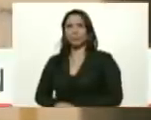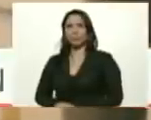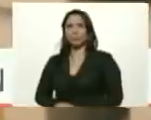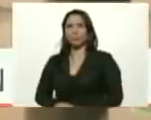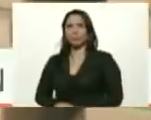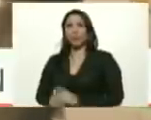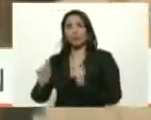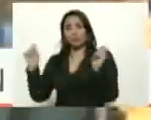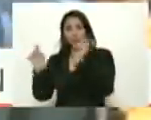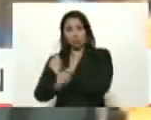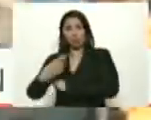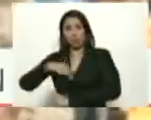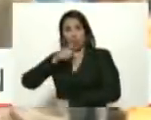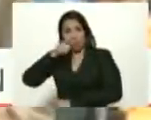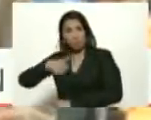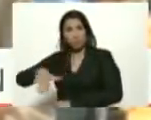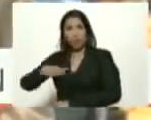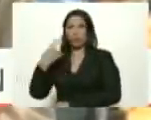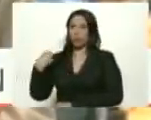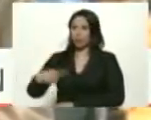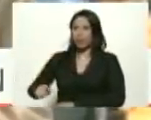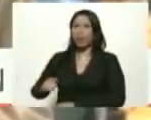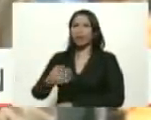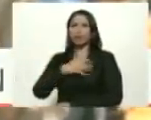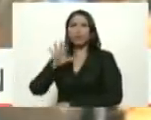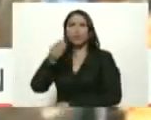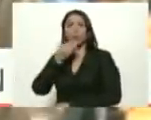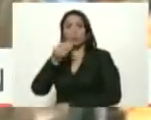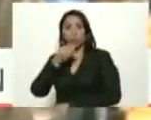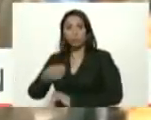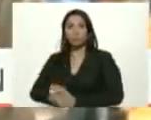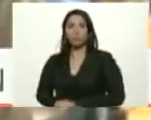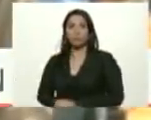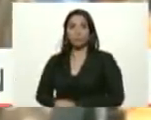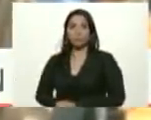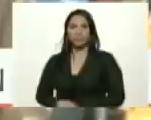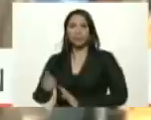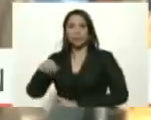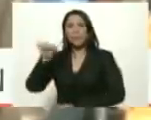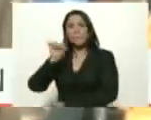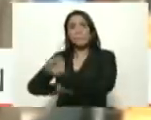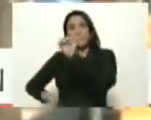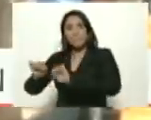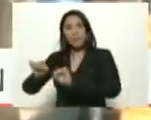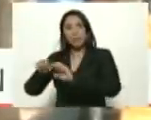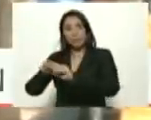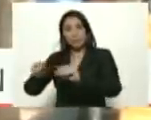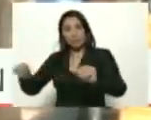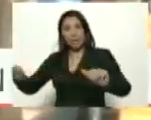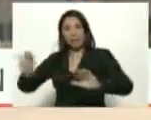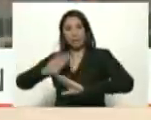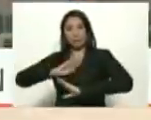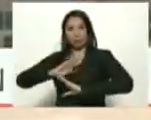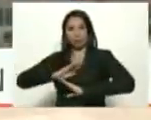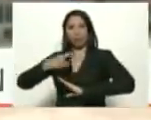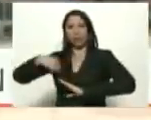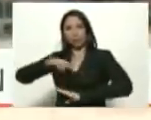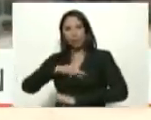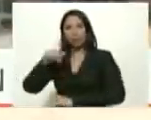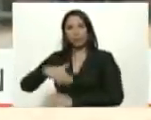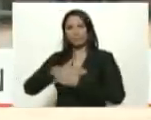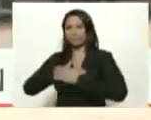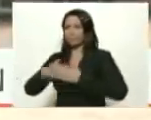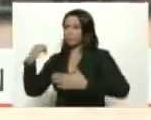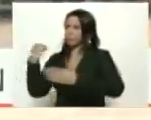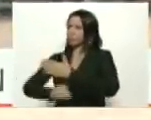convertir nuestro pueblo, para que tenga la soberanía agroalimentaria y, por supuesto, la defensa del territorio. Aquí estamos nosotros dispuestos